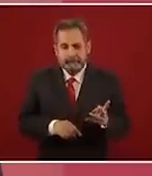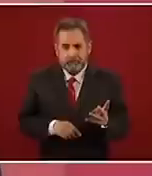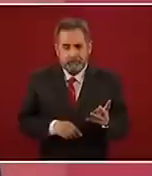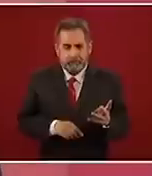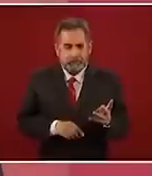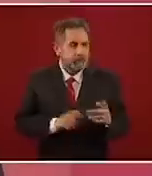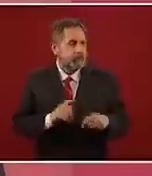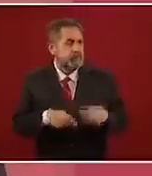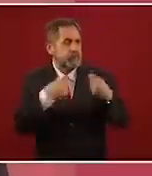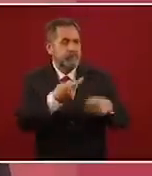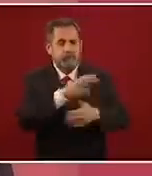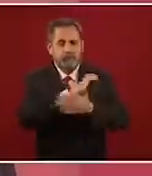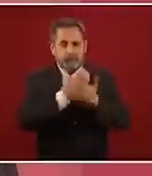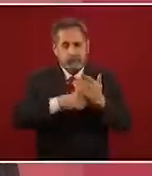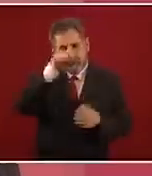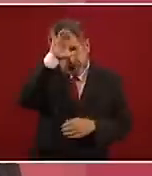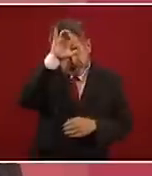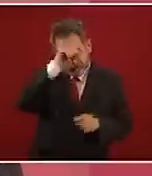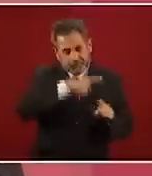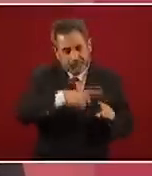las concesiones mineras,